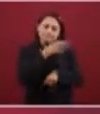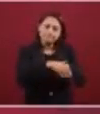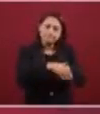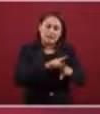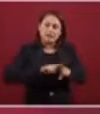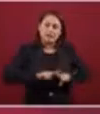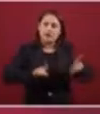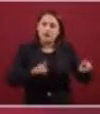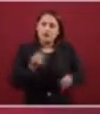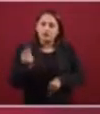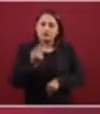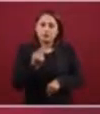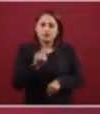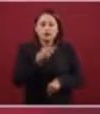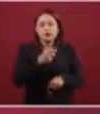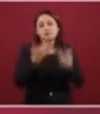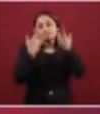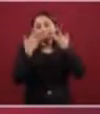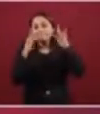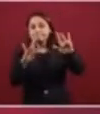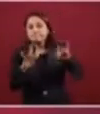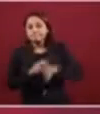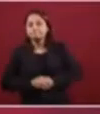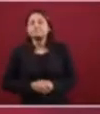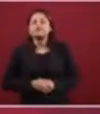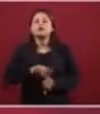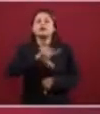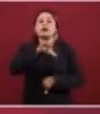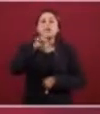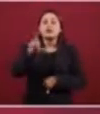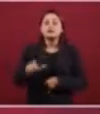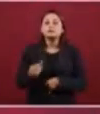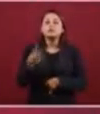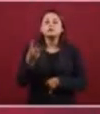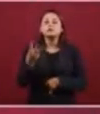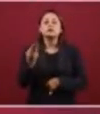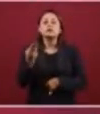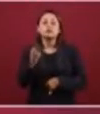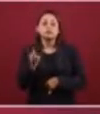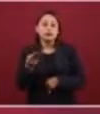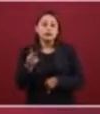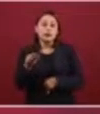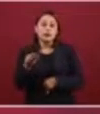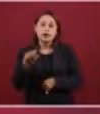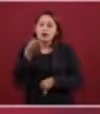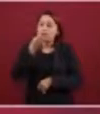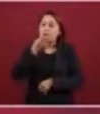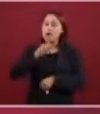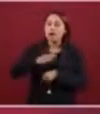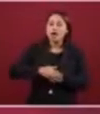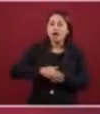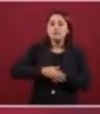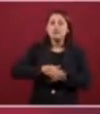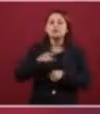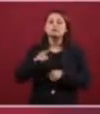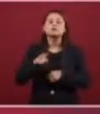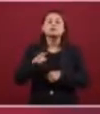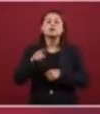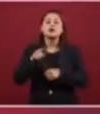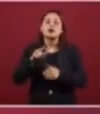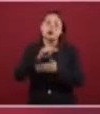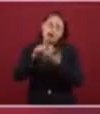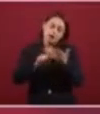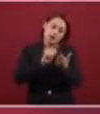plazas. Y llegó el memorándum del 3 de mayo de la austeridad republicana en términos de